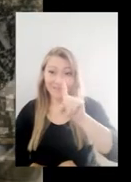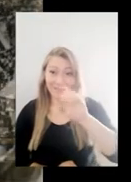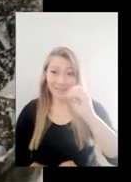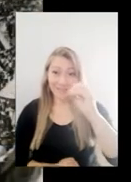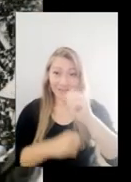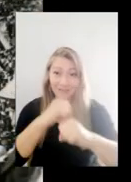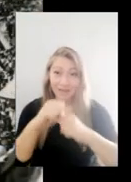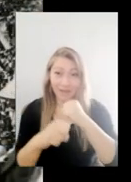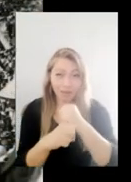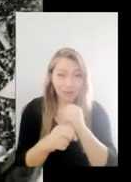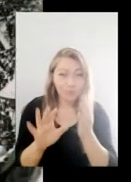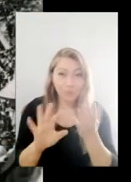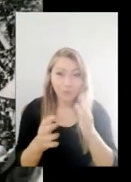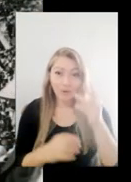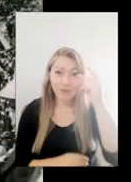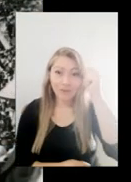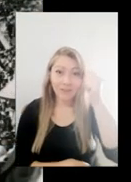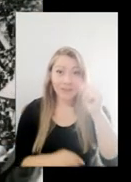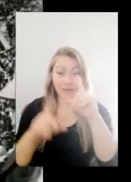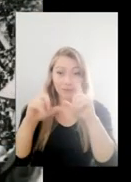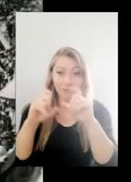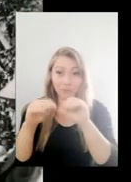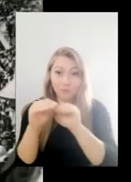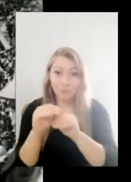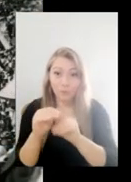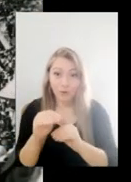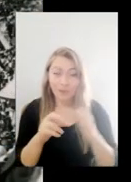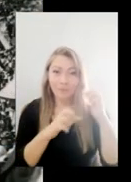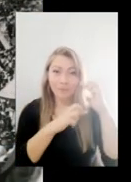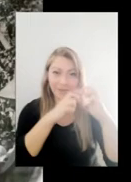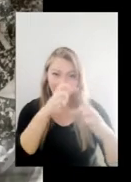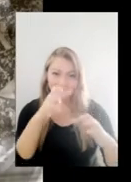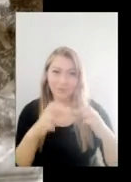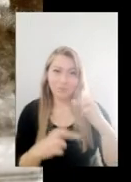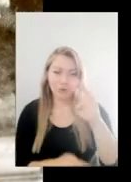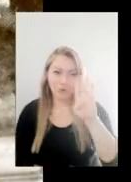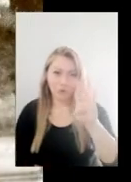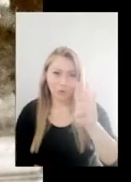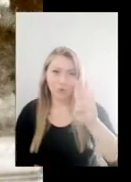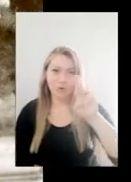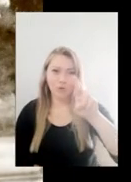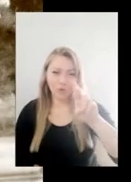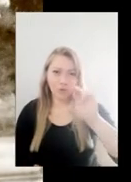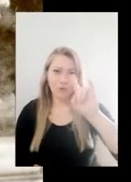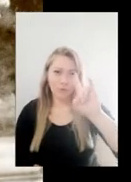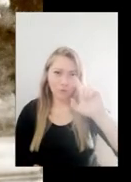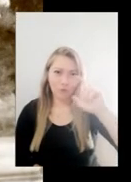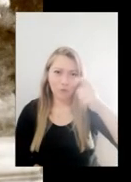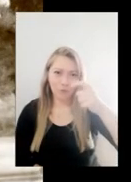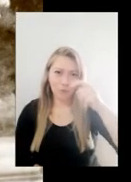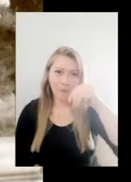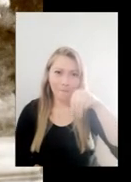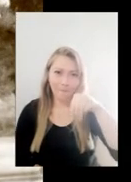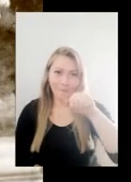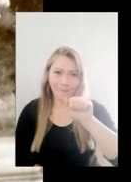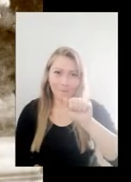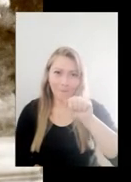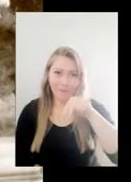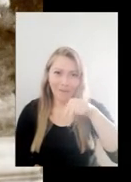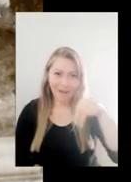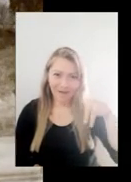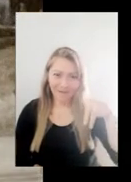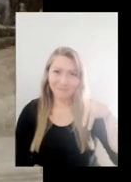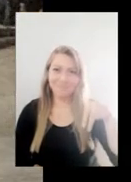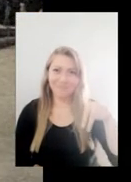fotográfico propio, y así también, hace aproximadamente un poco menos de los 10 años que estamos con la empresa, surge el archivo